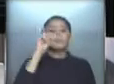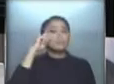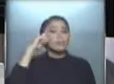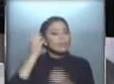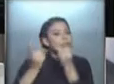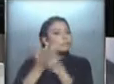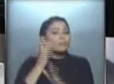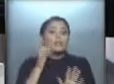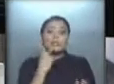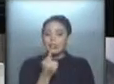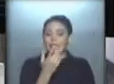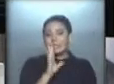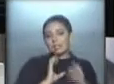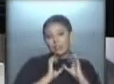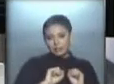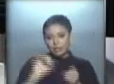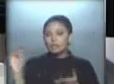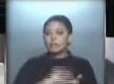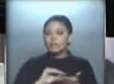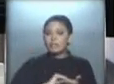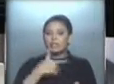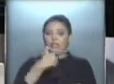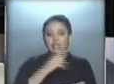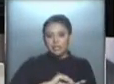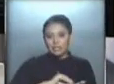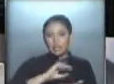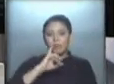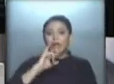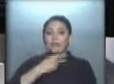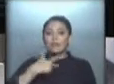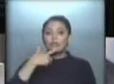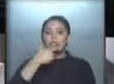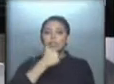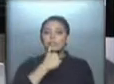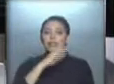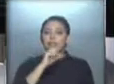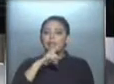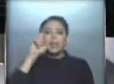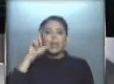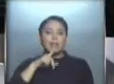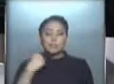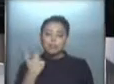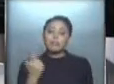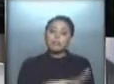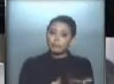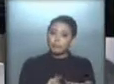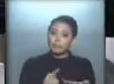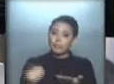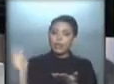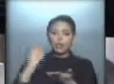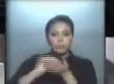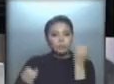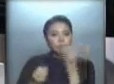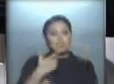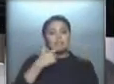intelectual podríamos señalar al secretario administrativo del Senado, a Juan Zabaleta, pero cuyos autores formales, porque son senadores de la Nación, a